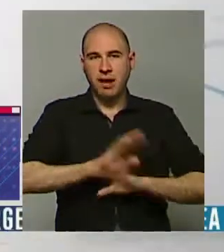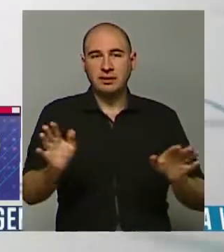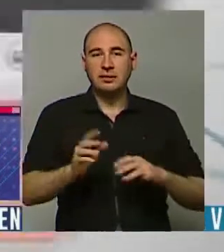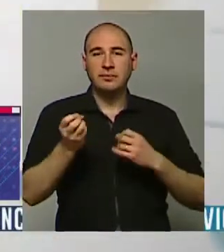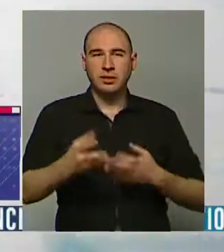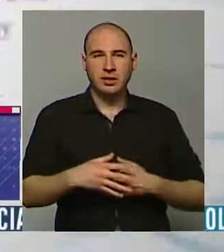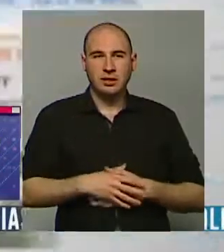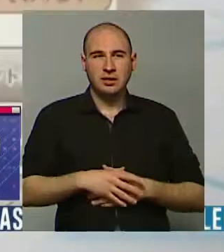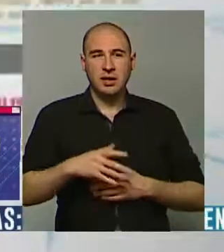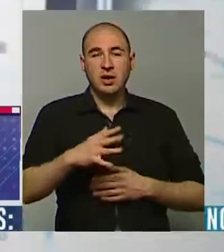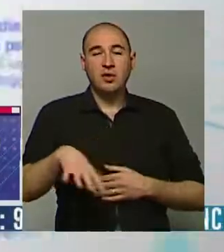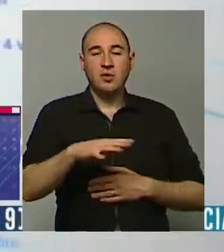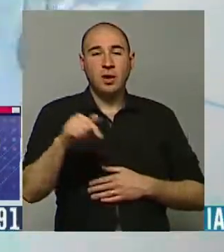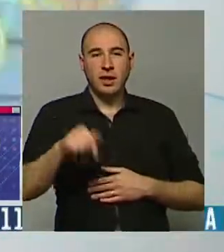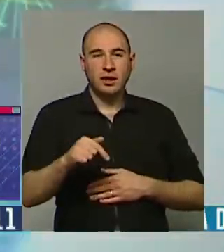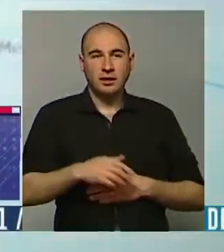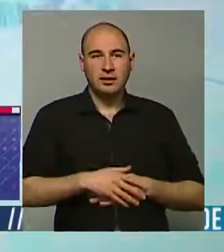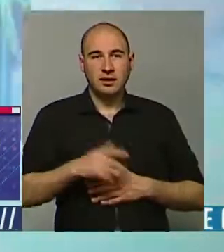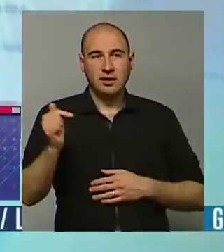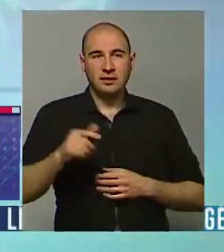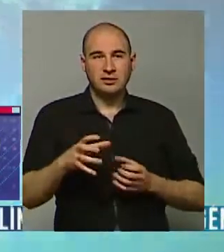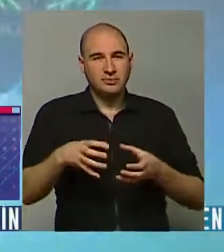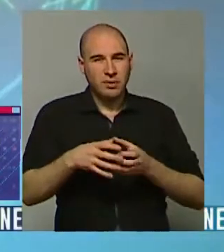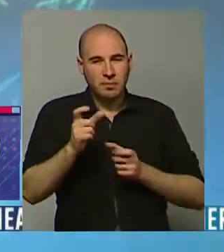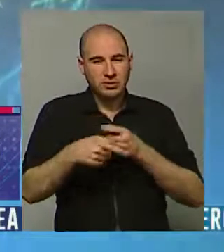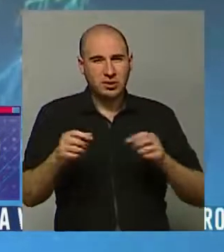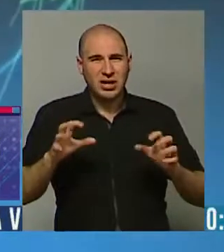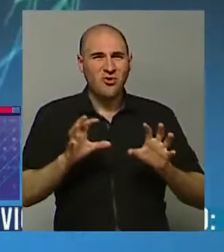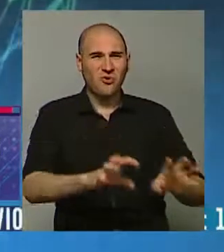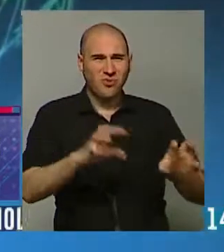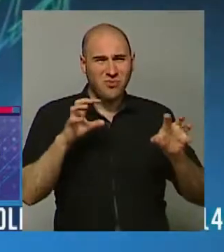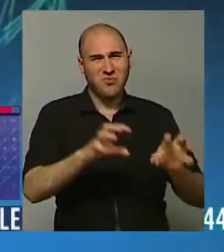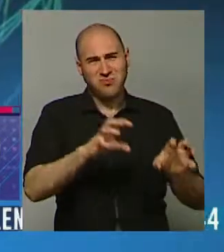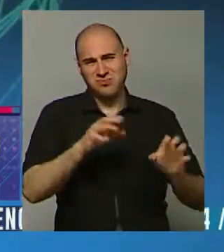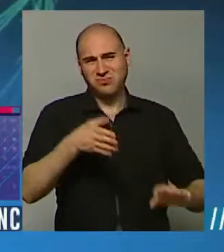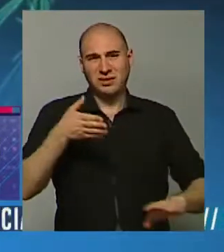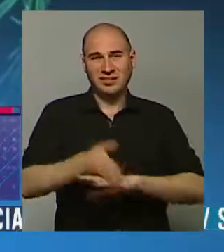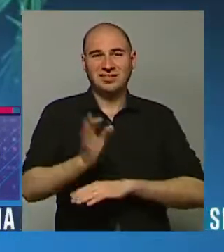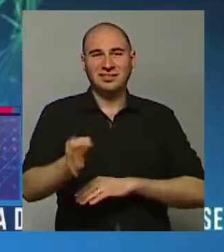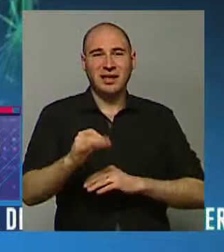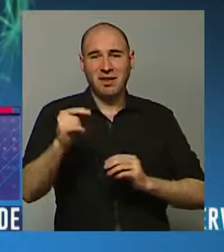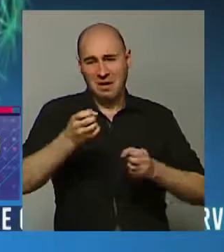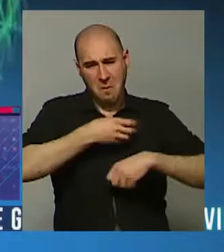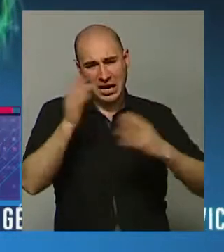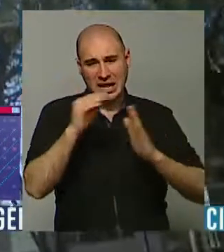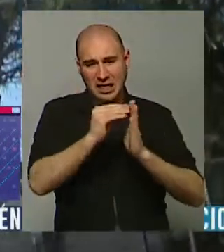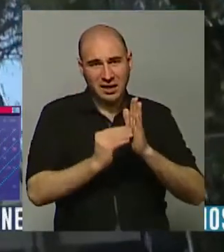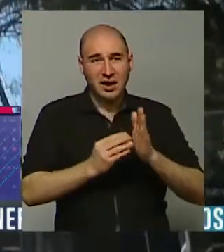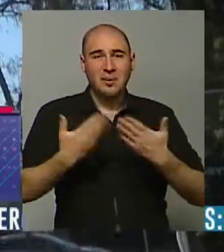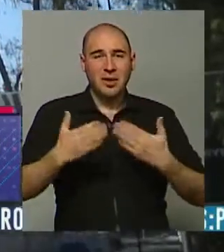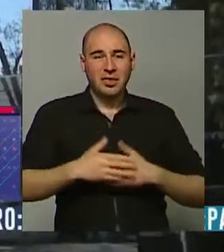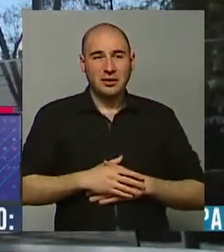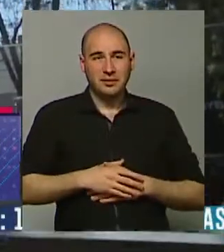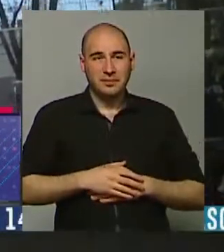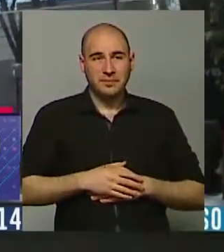además, estos lugares son, digamos, es un nido de mucha gente con mucho odio que ingresa. Como saben que pueden decir lo que se les antoja y no decir